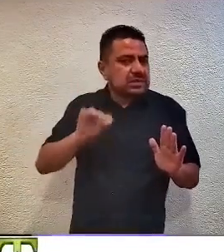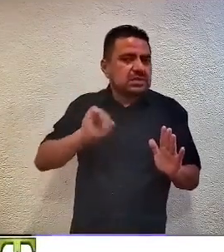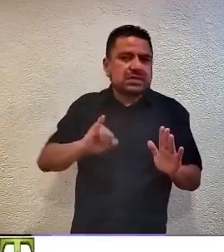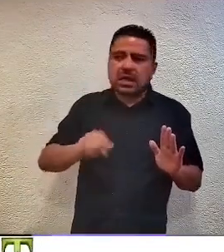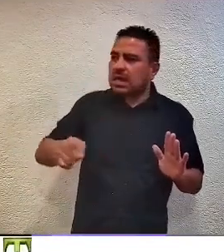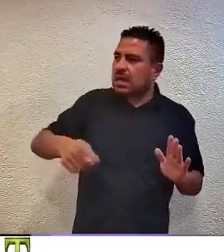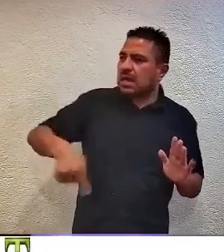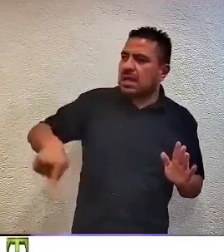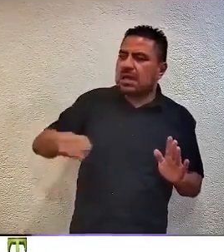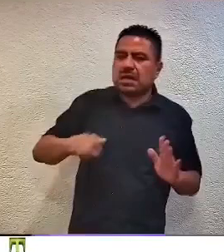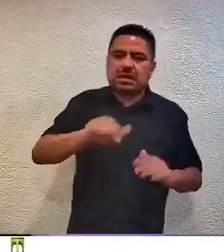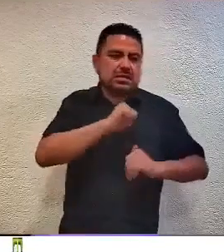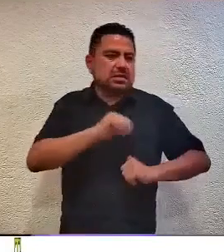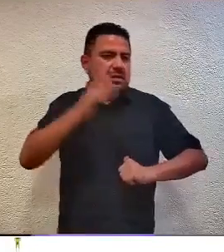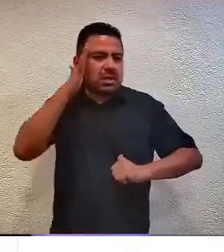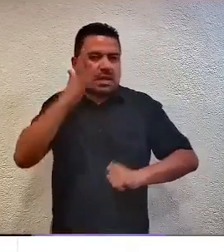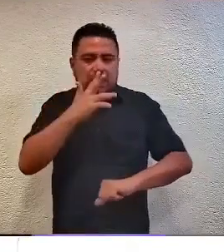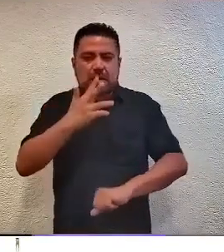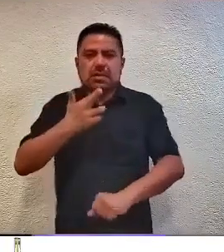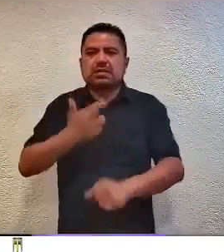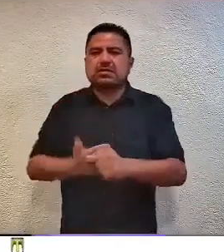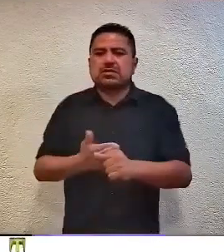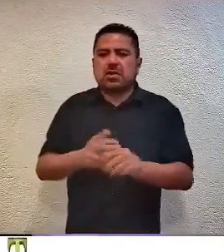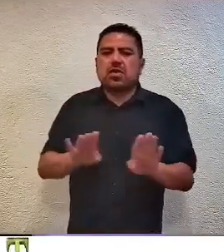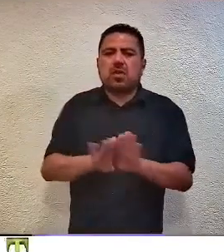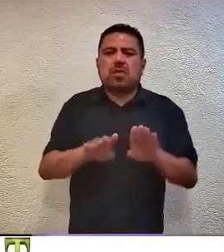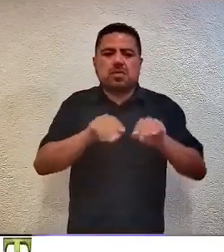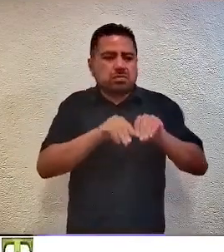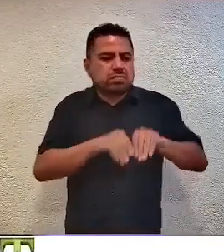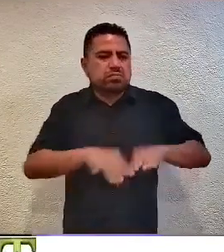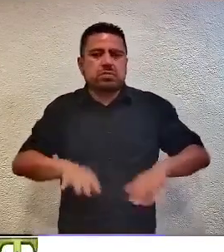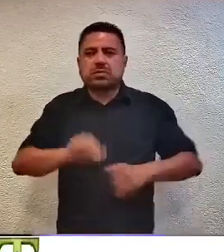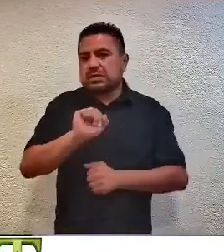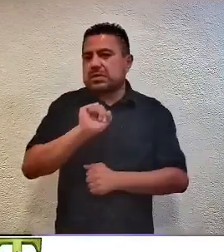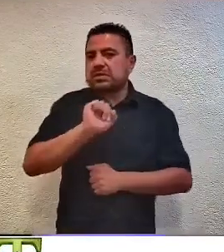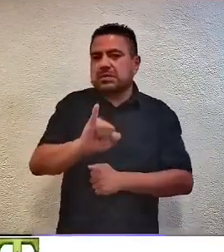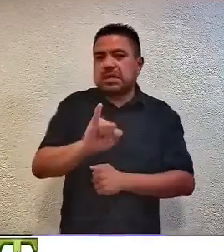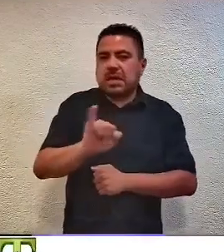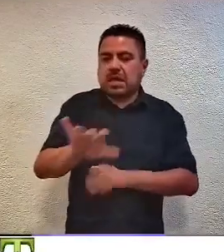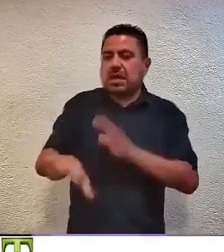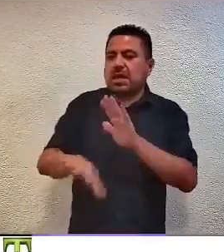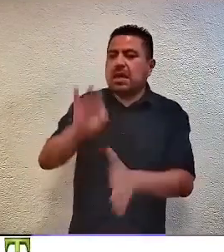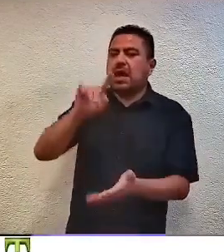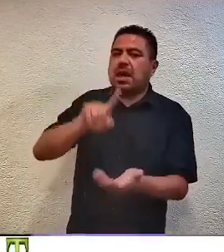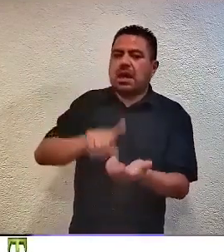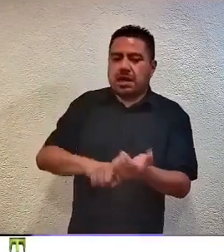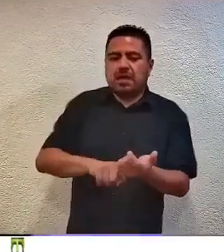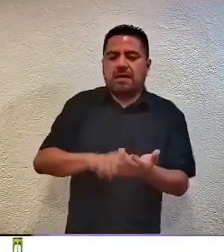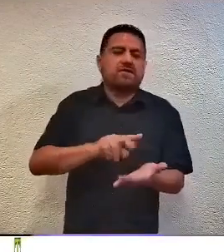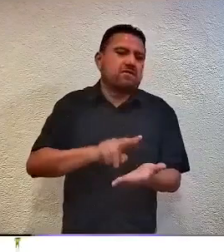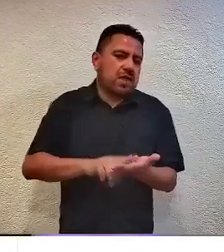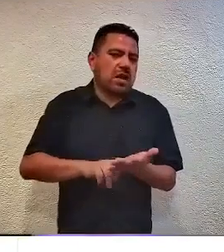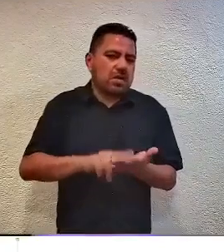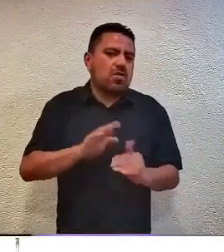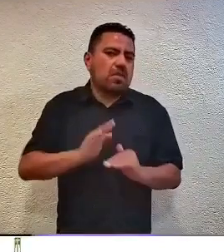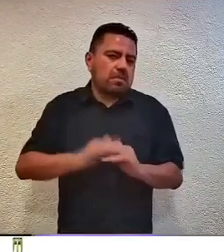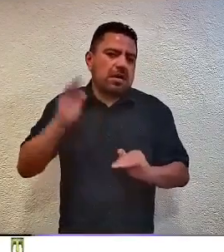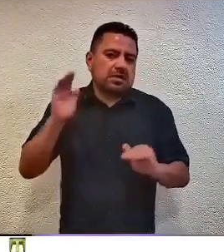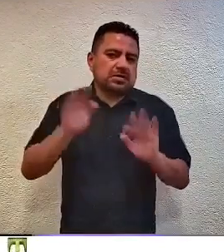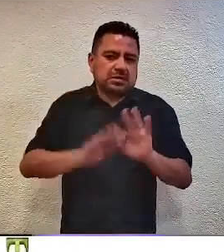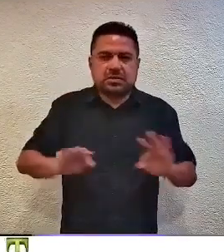las autoridades competentes para haber convocado, entonces sí adquiere un valor preponderante. Por